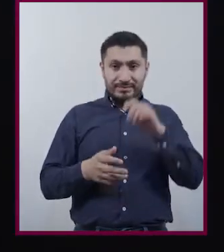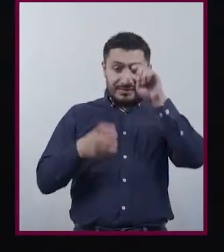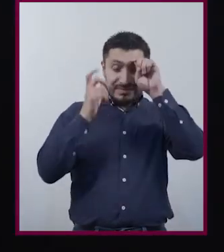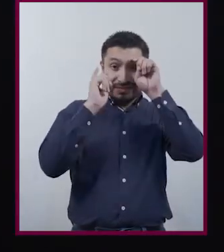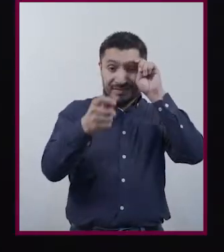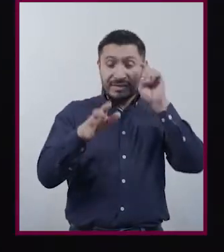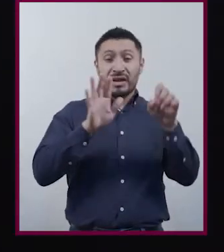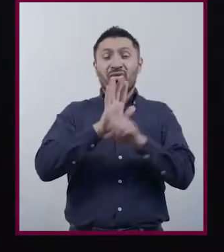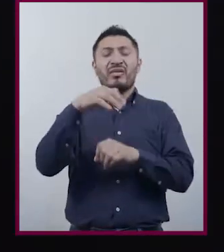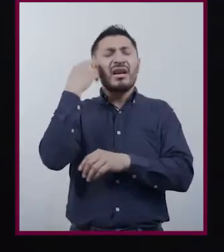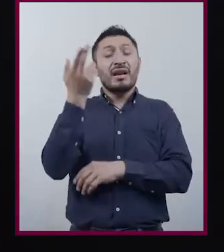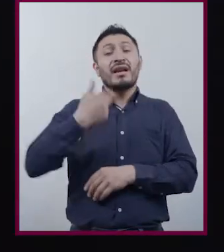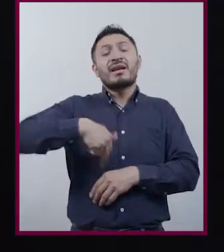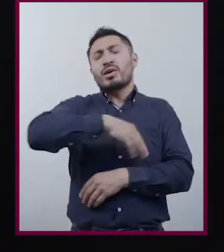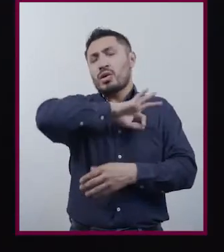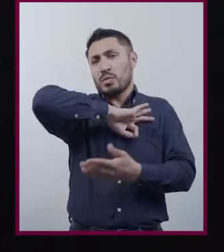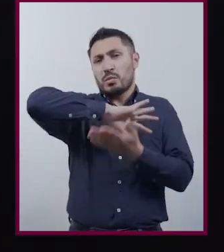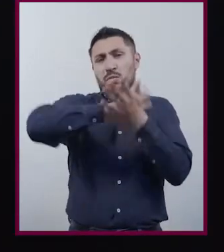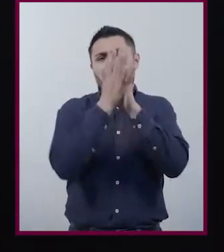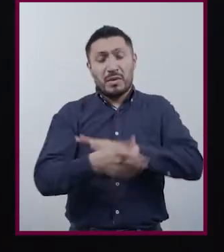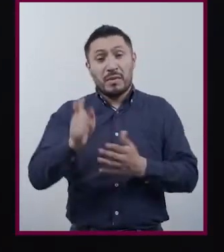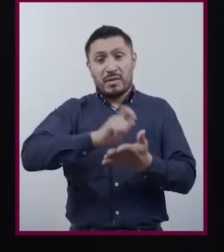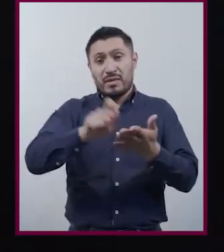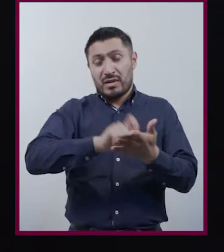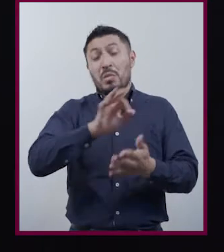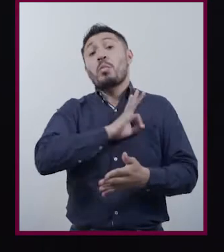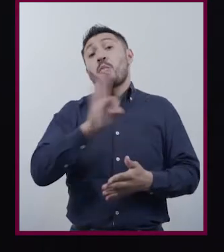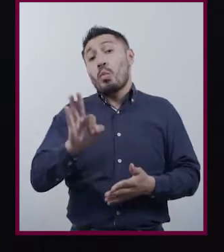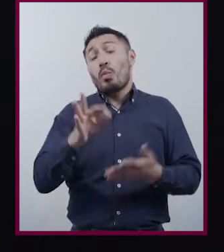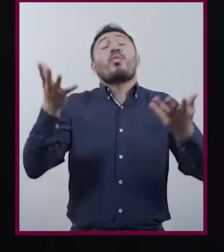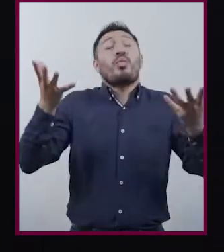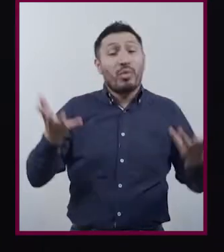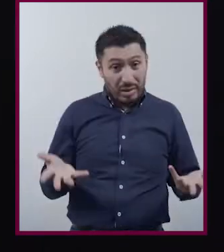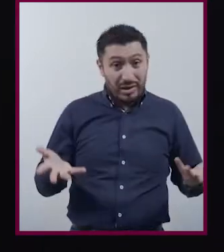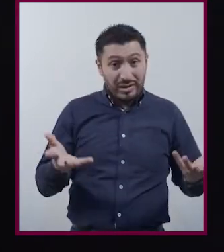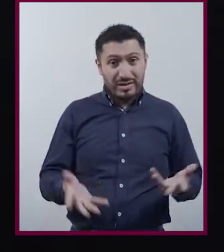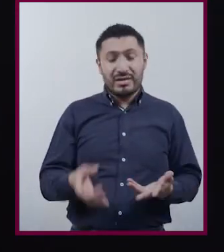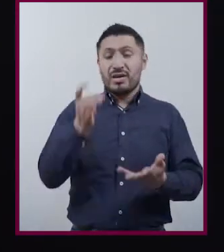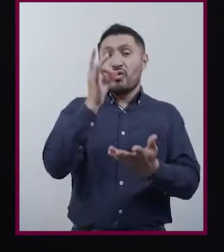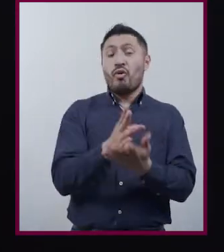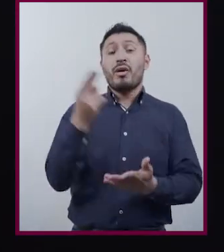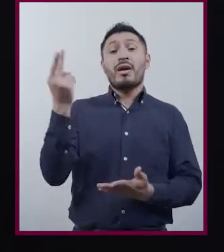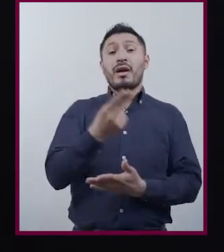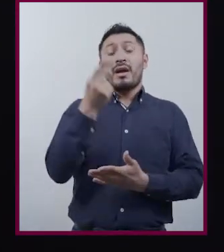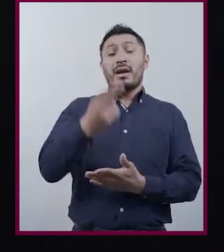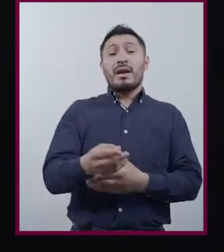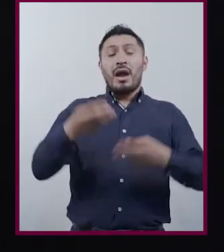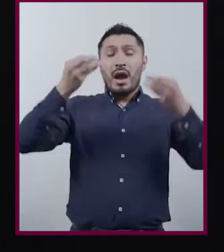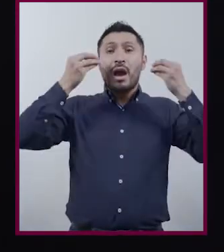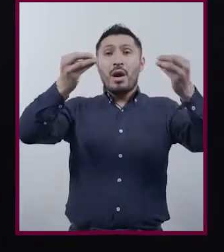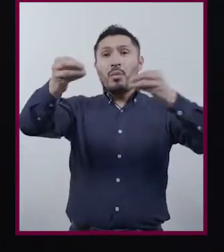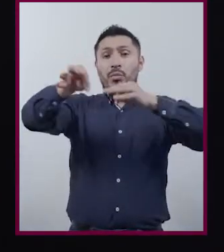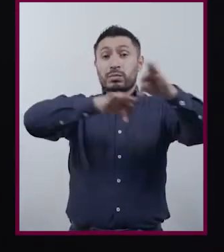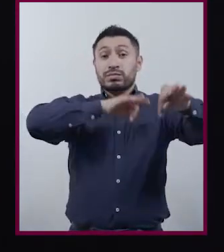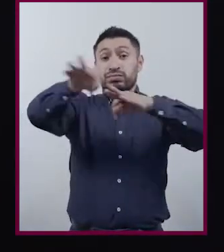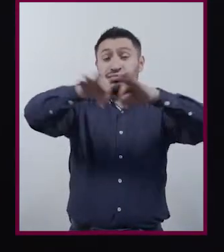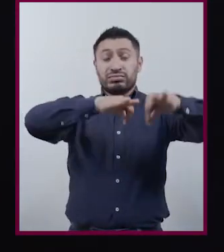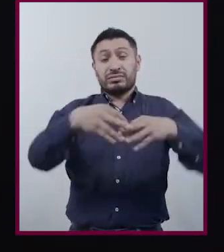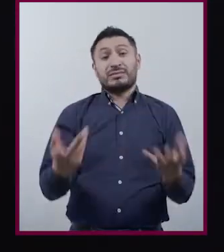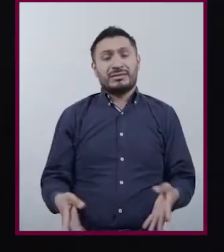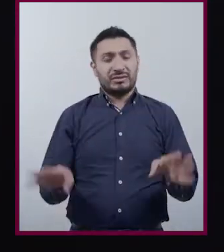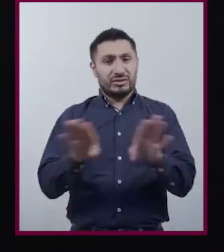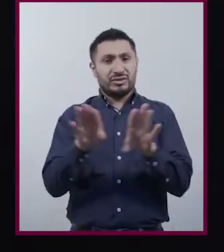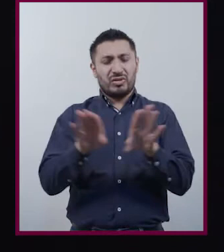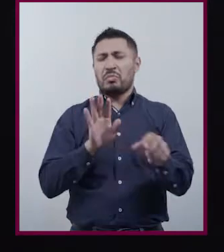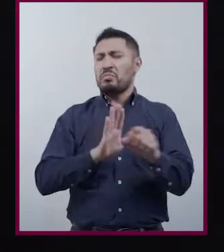que cualquiera de nosotros puede convertirse en escritor? Claro que sí, solo se necesita de mucho trabajo, como sucede